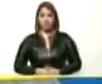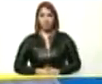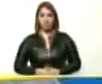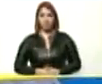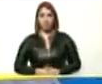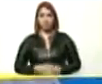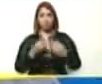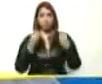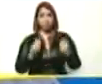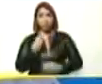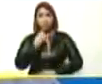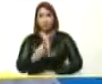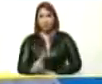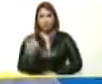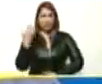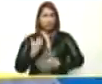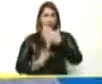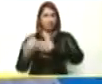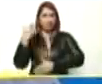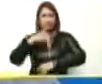como lo decíamos, su momento,